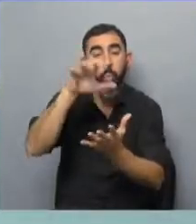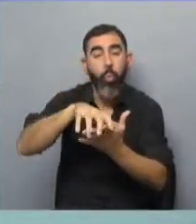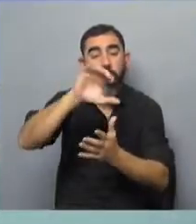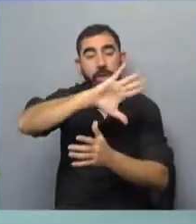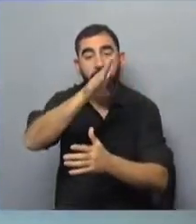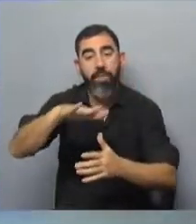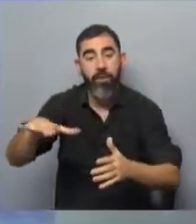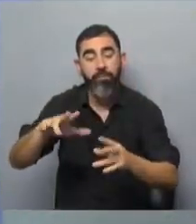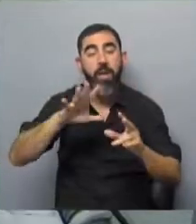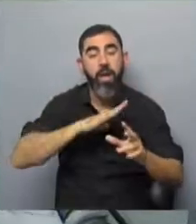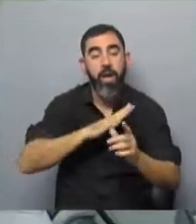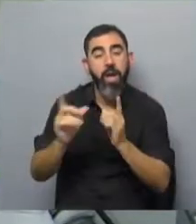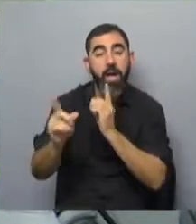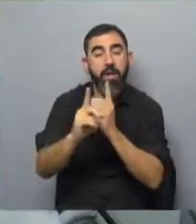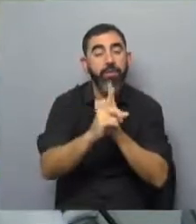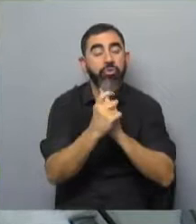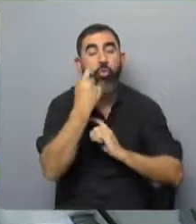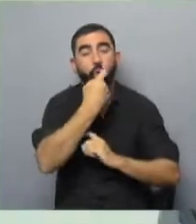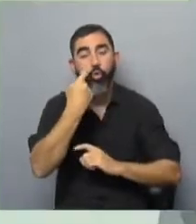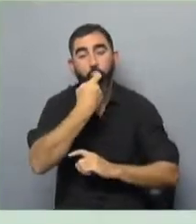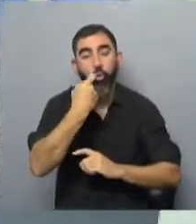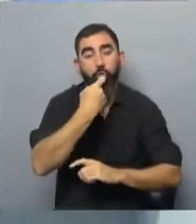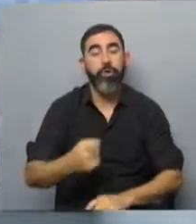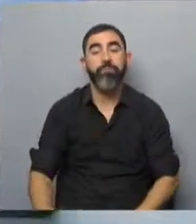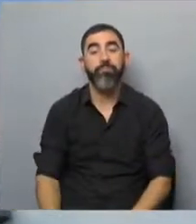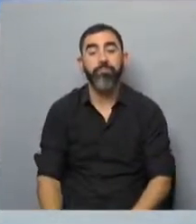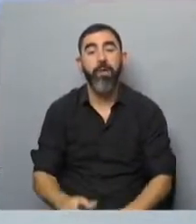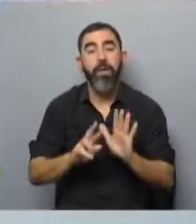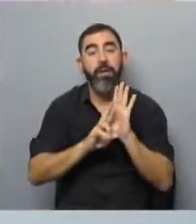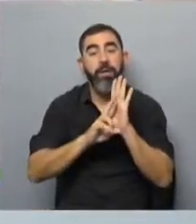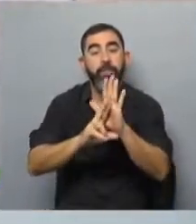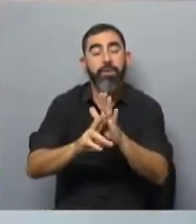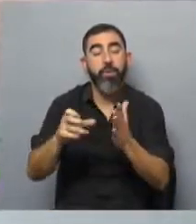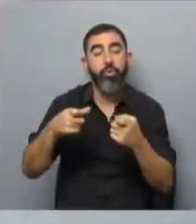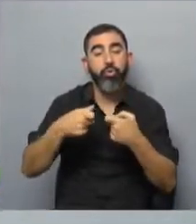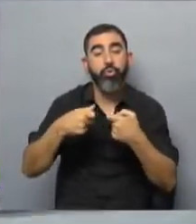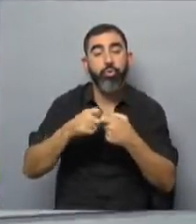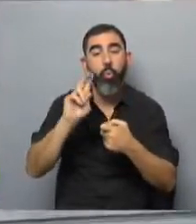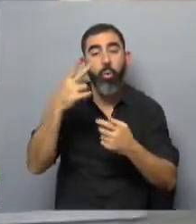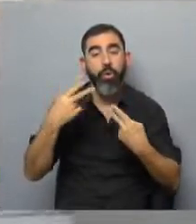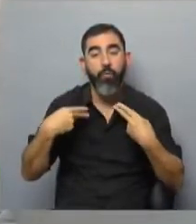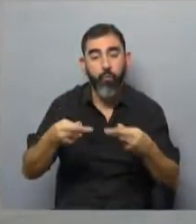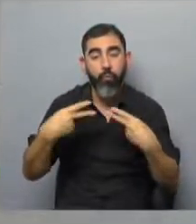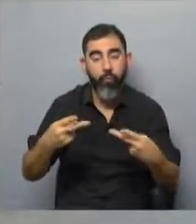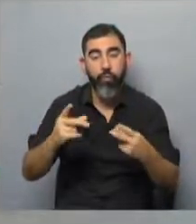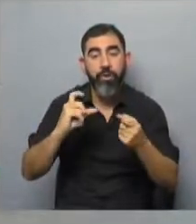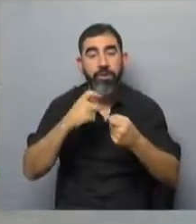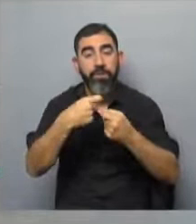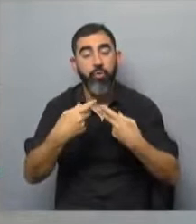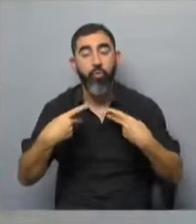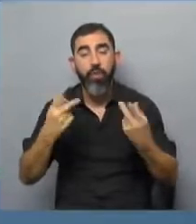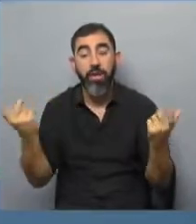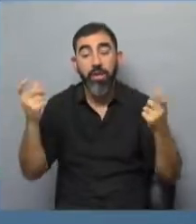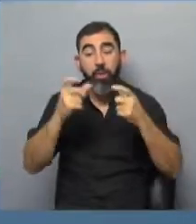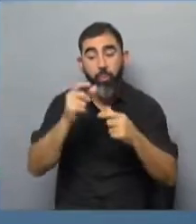móvil que ofrecerá atención odontológica. Representantes de la Asociación Uruguaya de Fútbol y la Mutual se